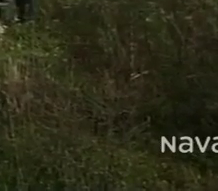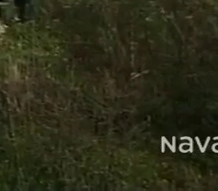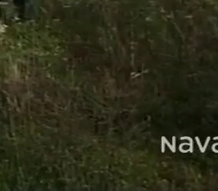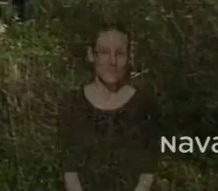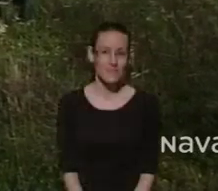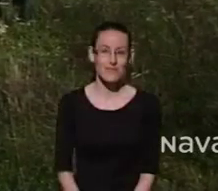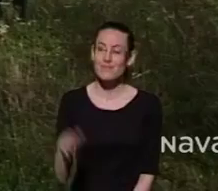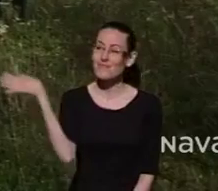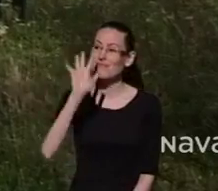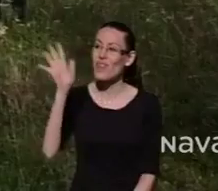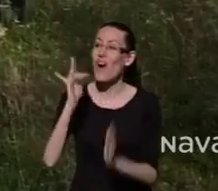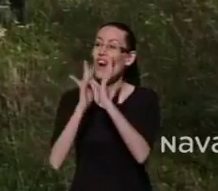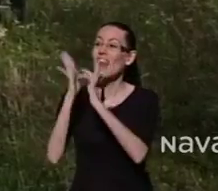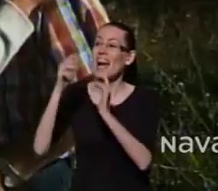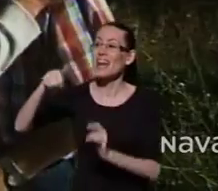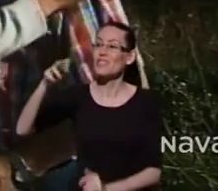Hola, Jesús Mari. Hola.